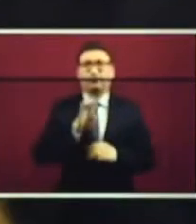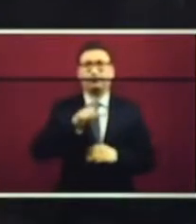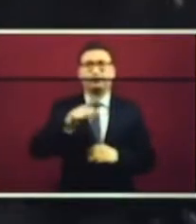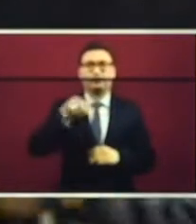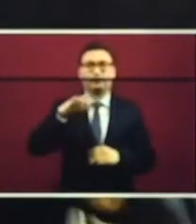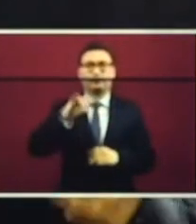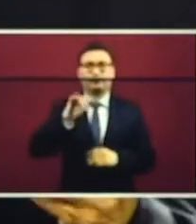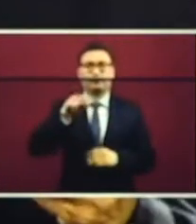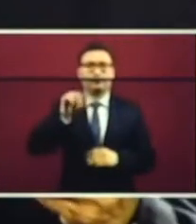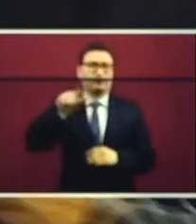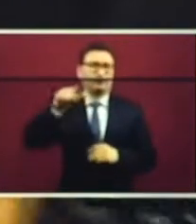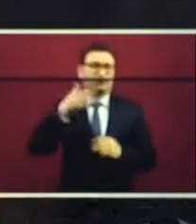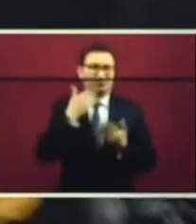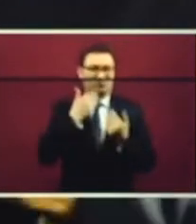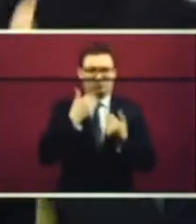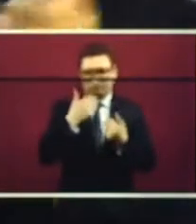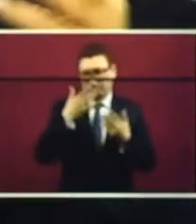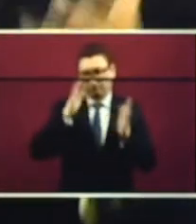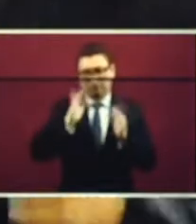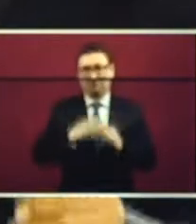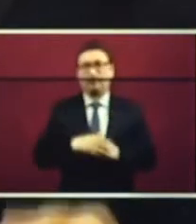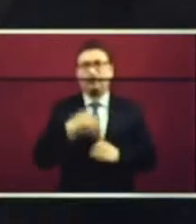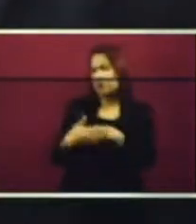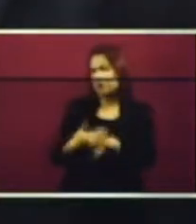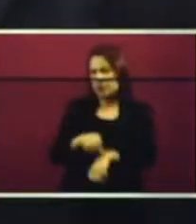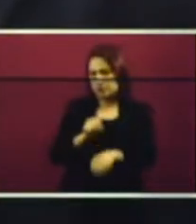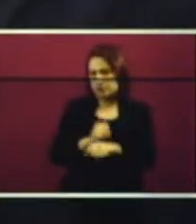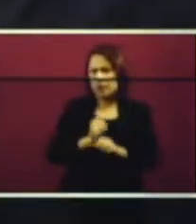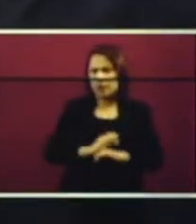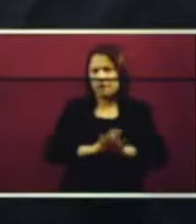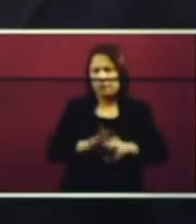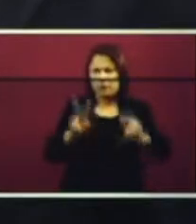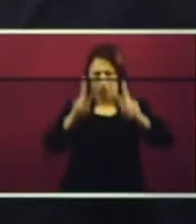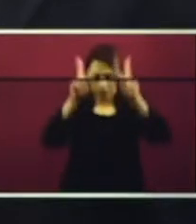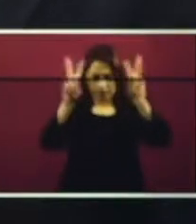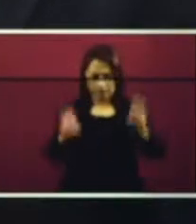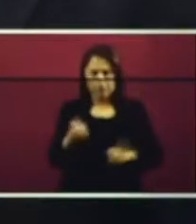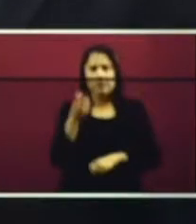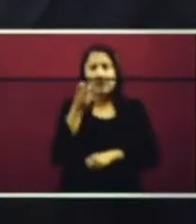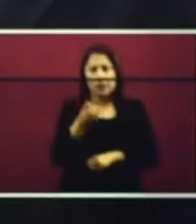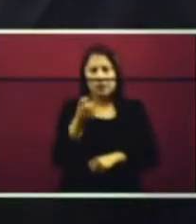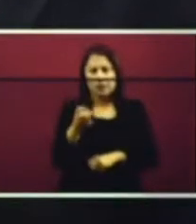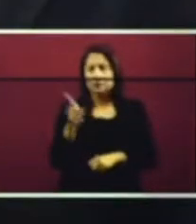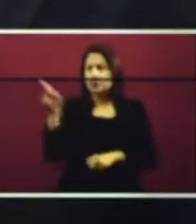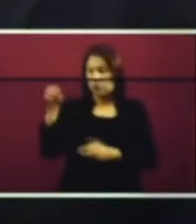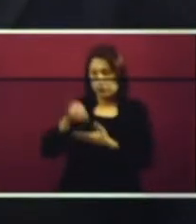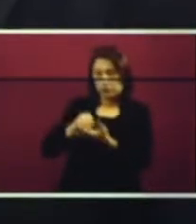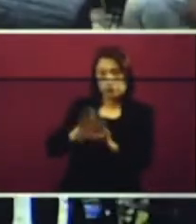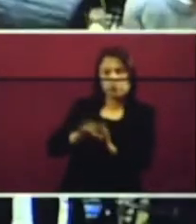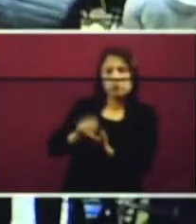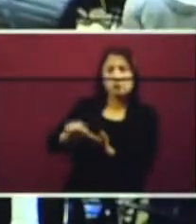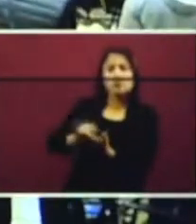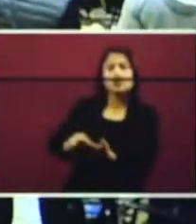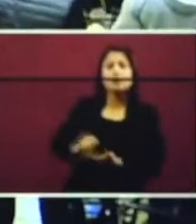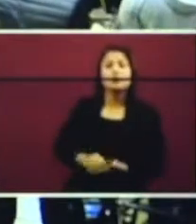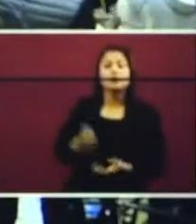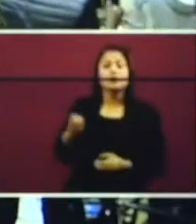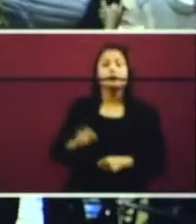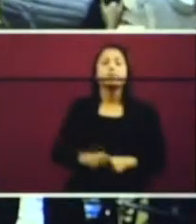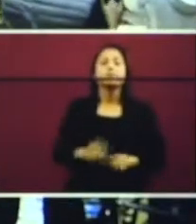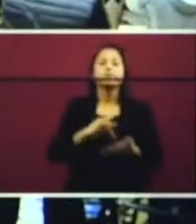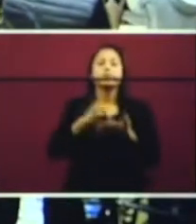se destinarán a los ministerios públicos y explicó que del 9 al 23 de mayo se han asegurado 4